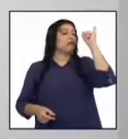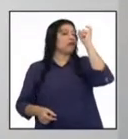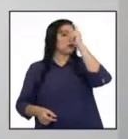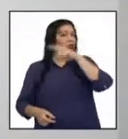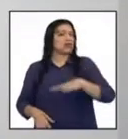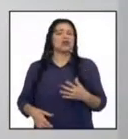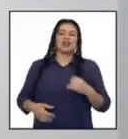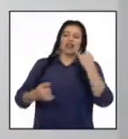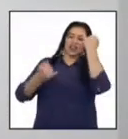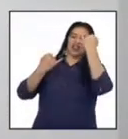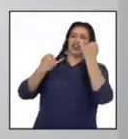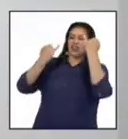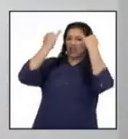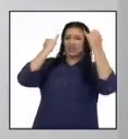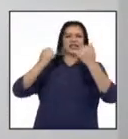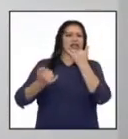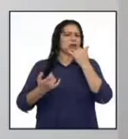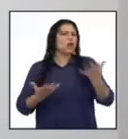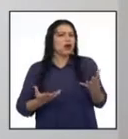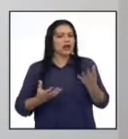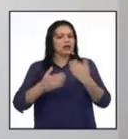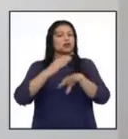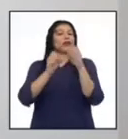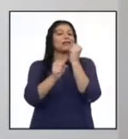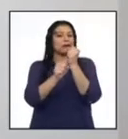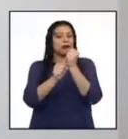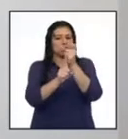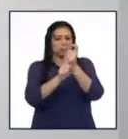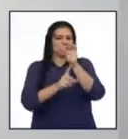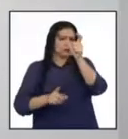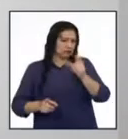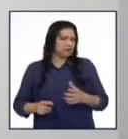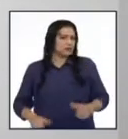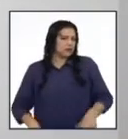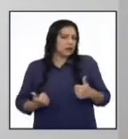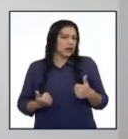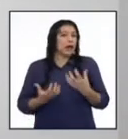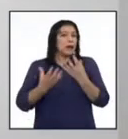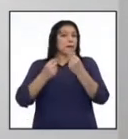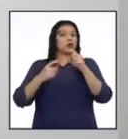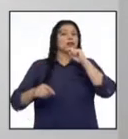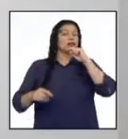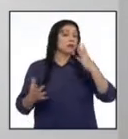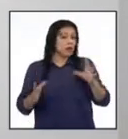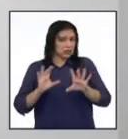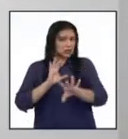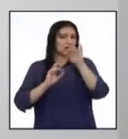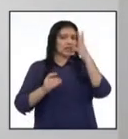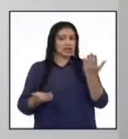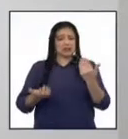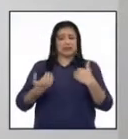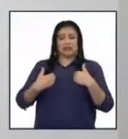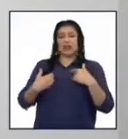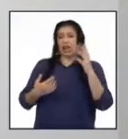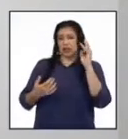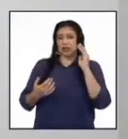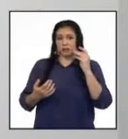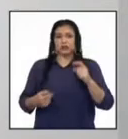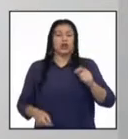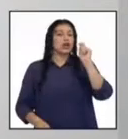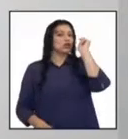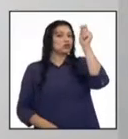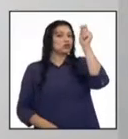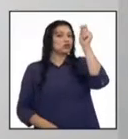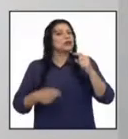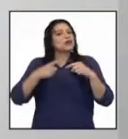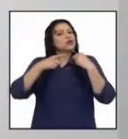dificultades y prejuicios en el ámbito laboral y personal. La mayoría de ellas estaban casadas. Sus testimonios